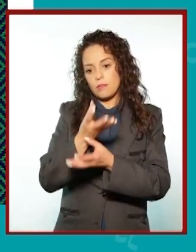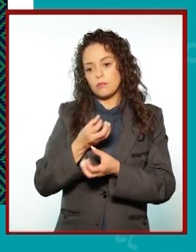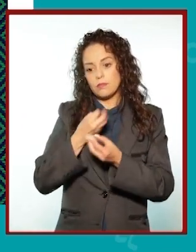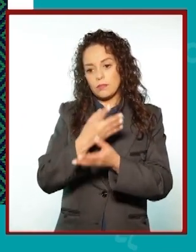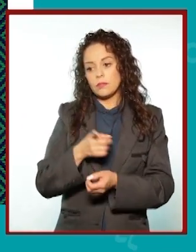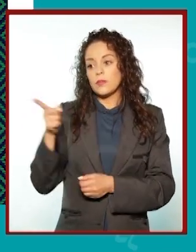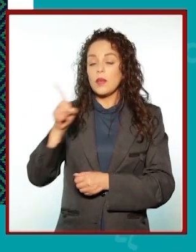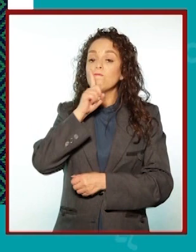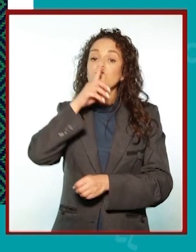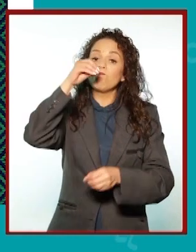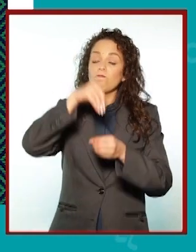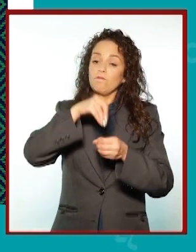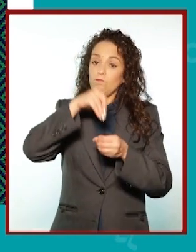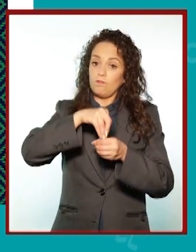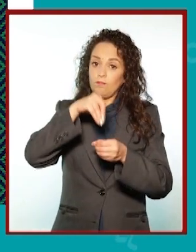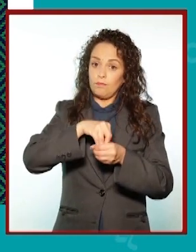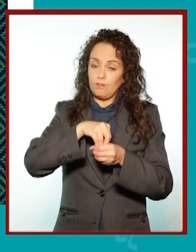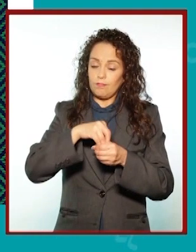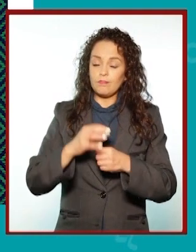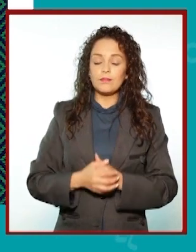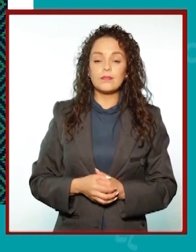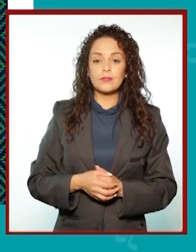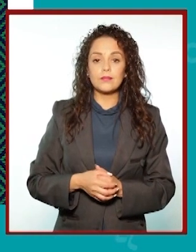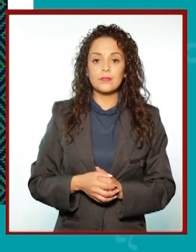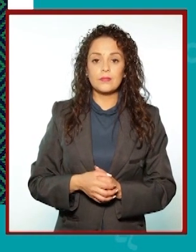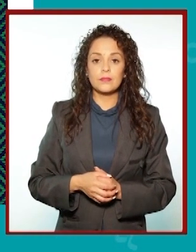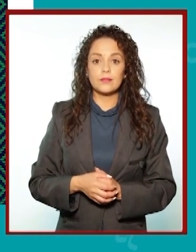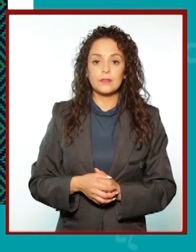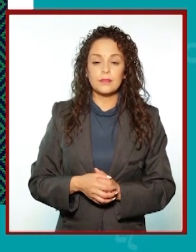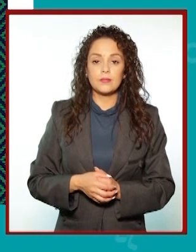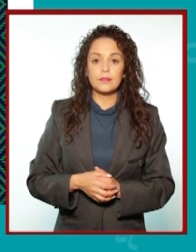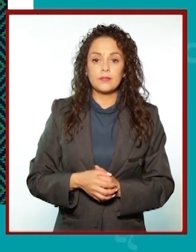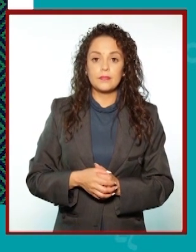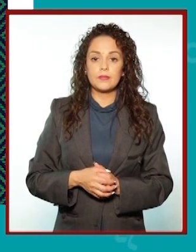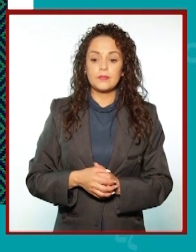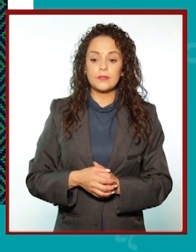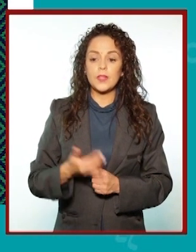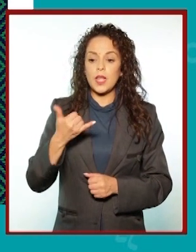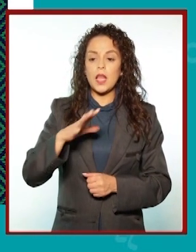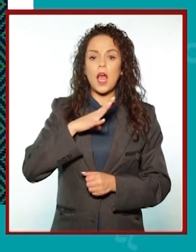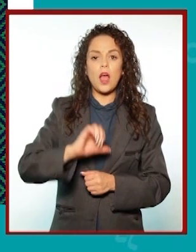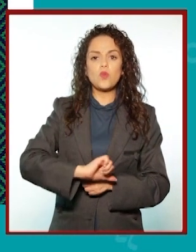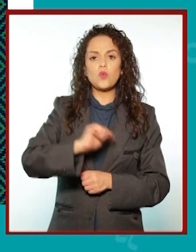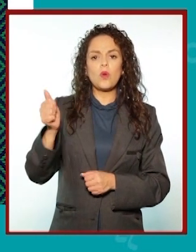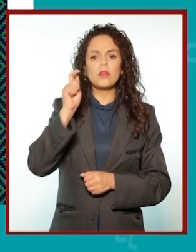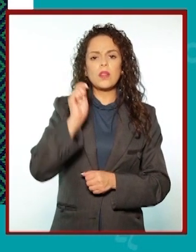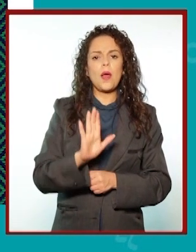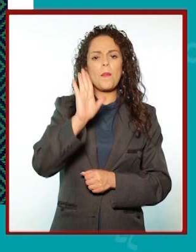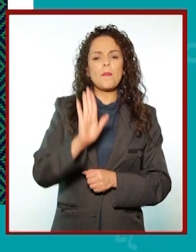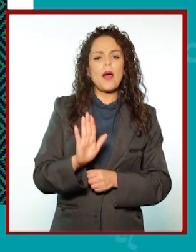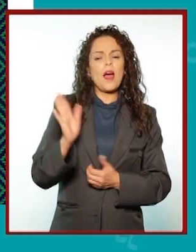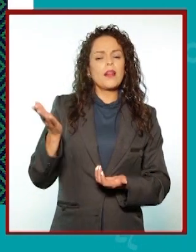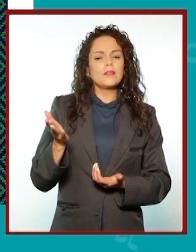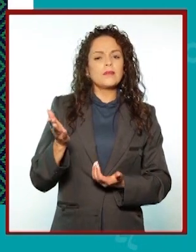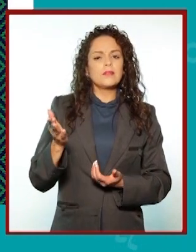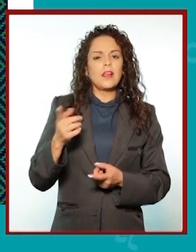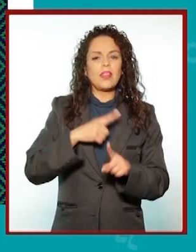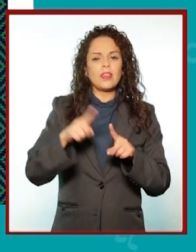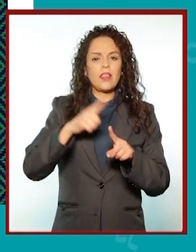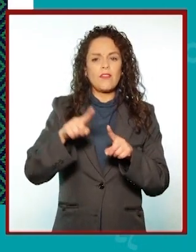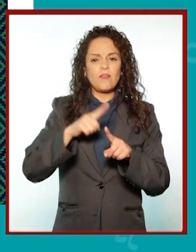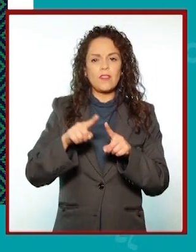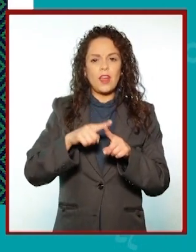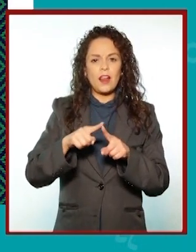aportar tus relatos, que es de manera anónima. Y hay otra parte que es en donde se genera como una base